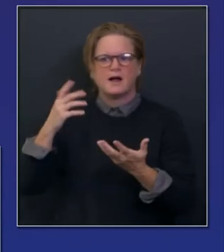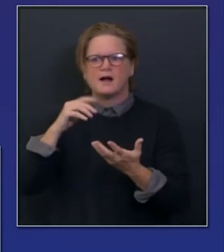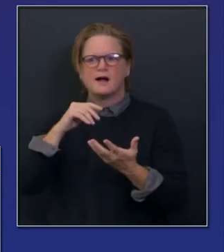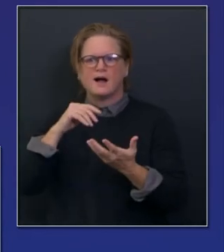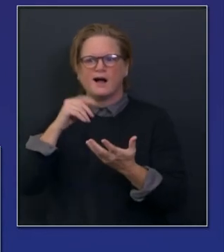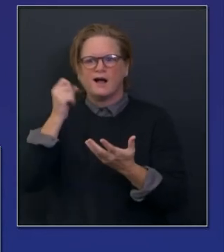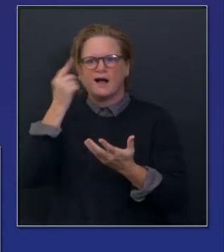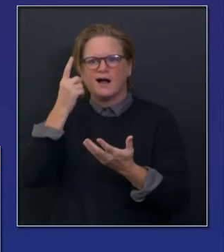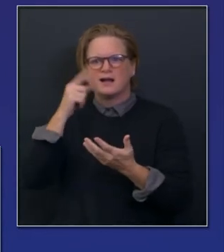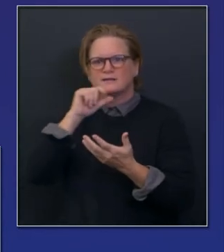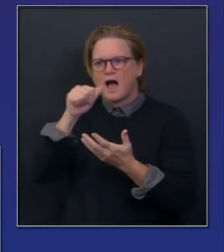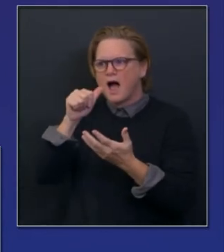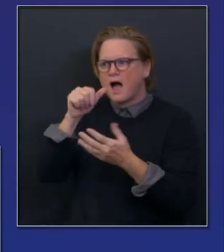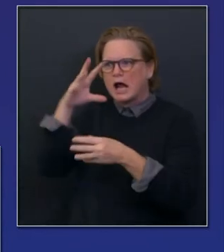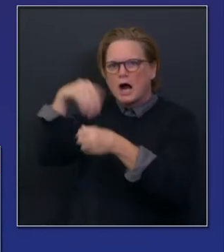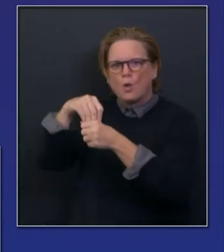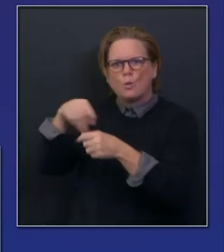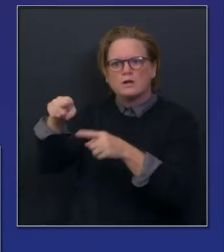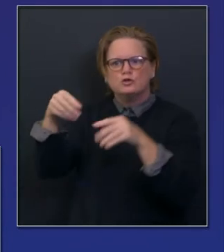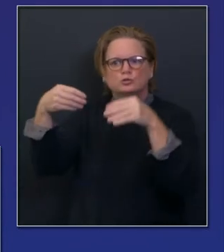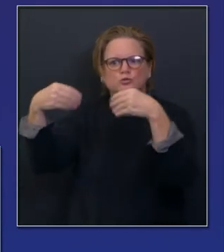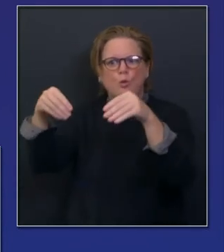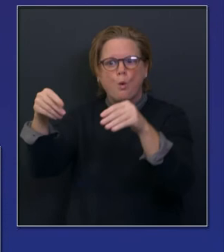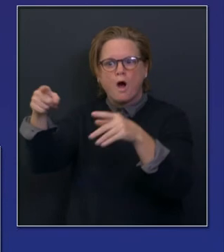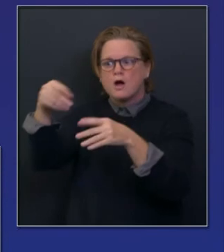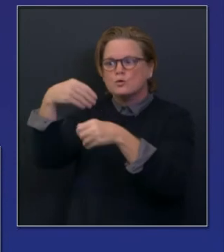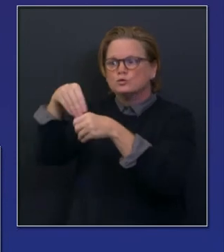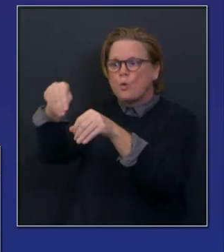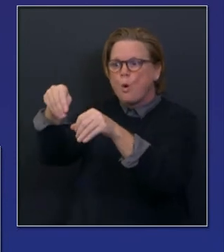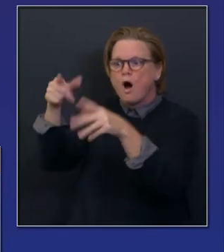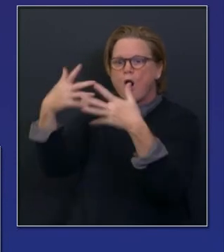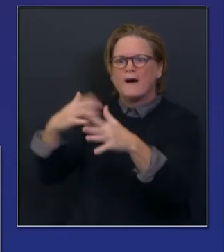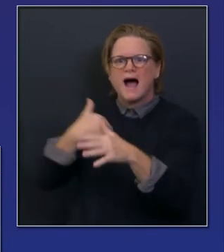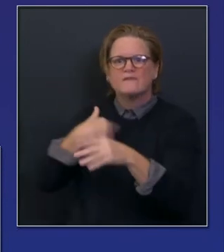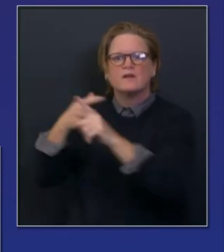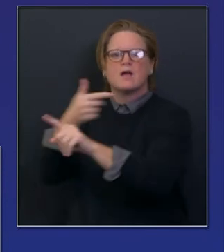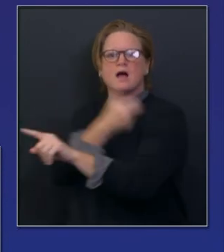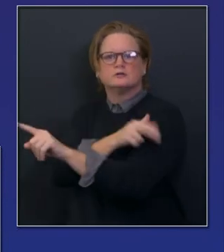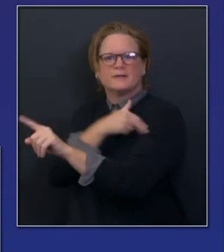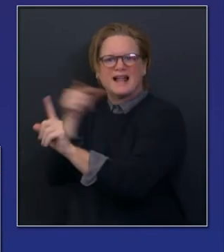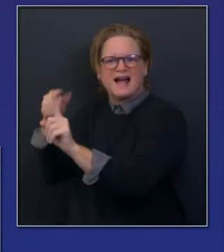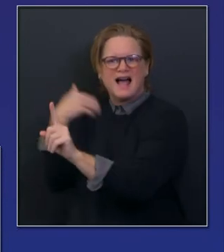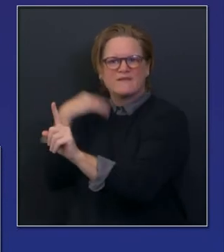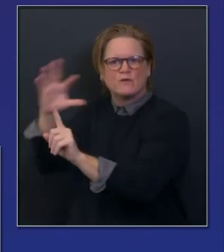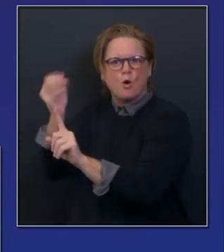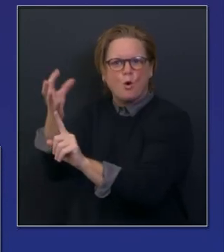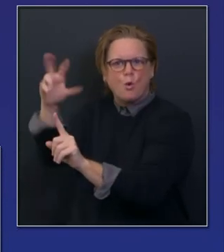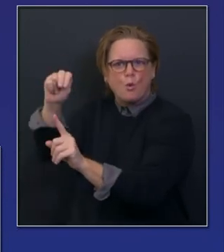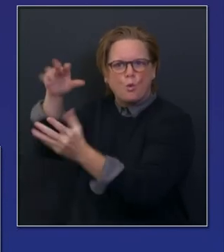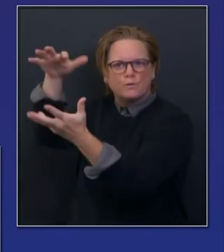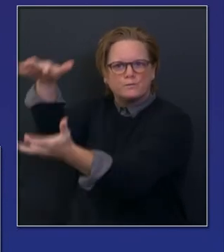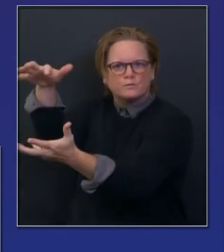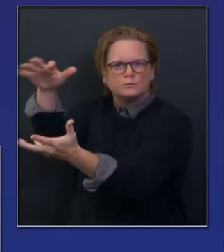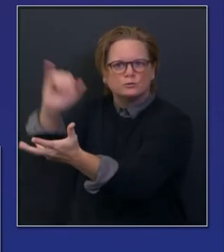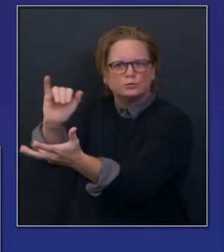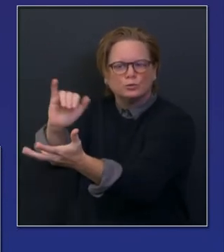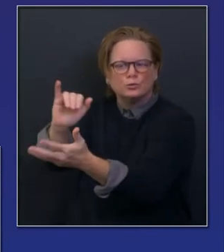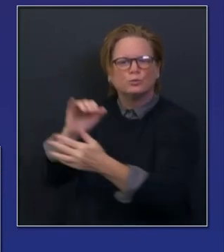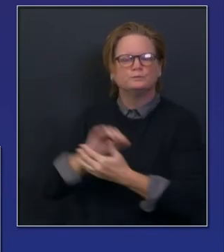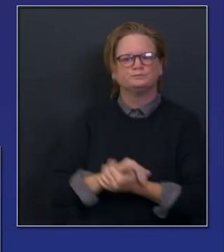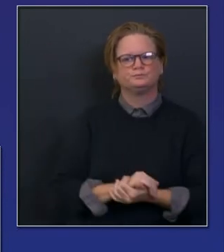No es el inventario local o solo en el sistema hospitalario. El doctor Galli